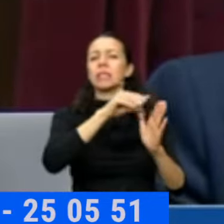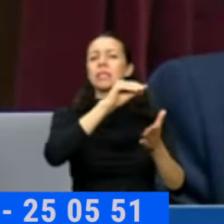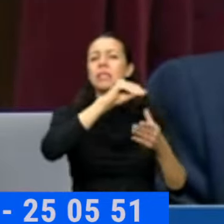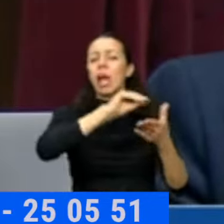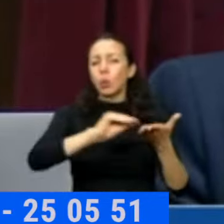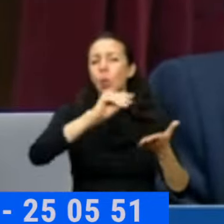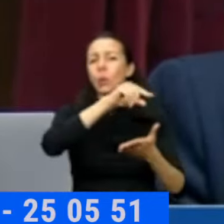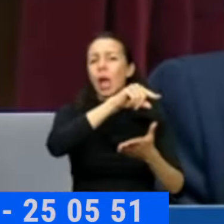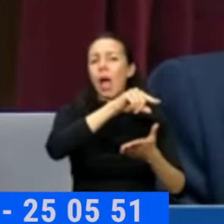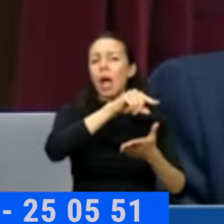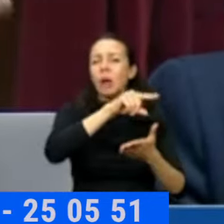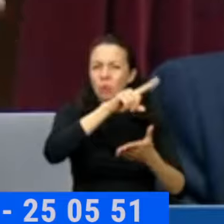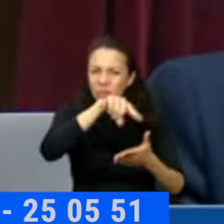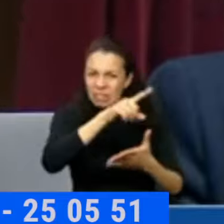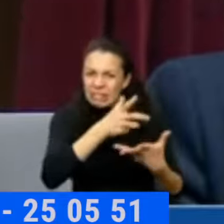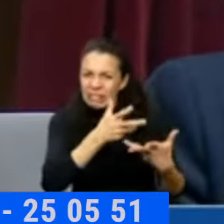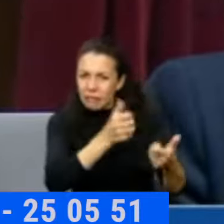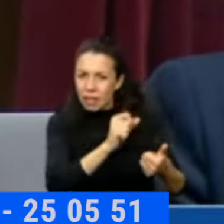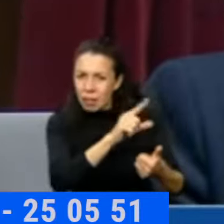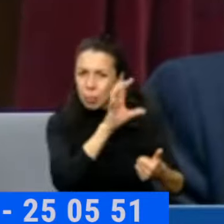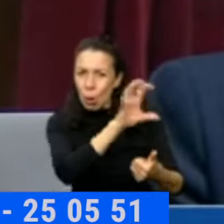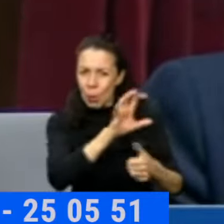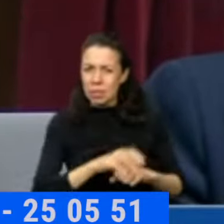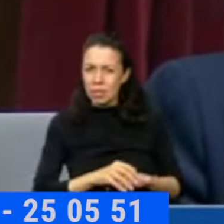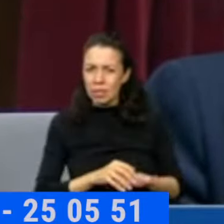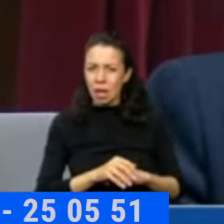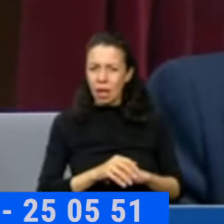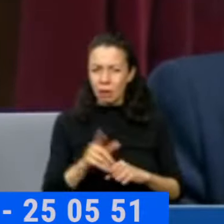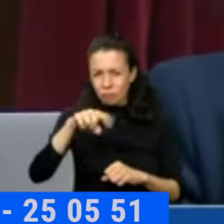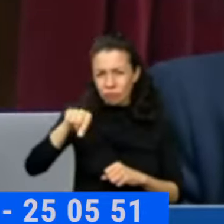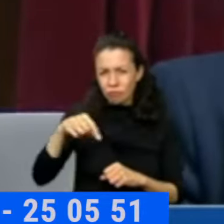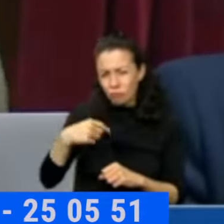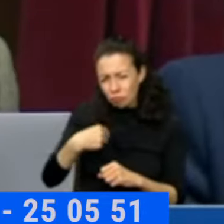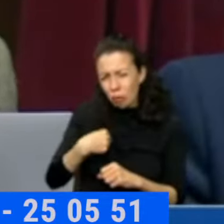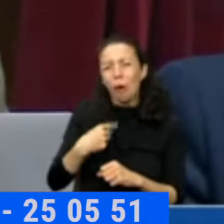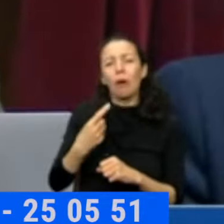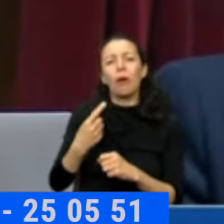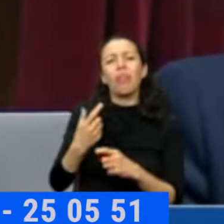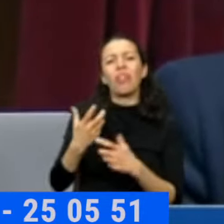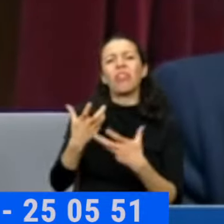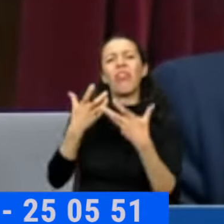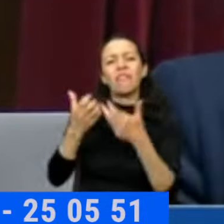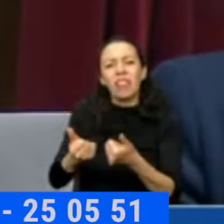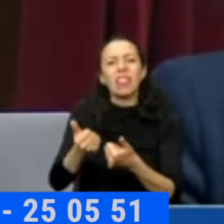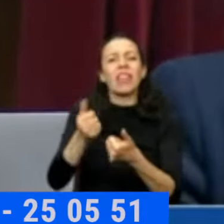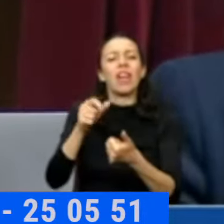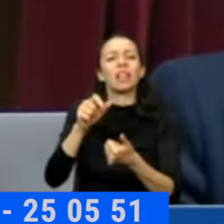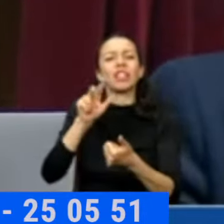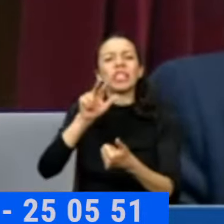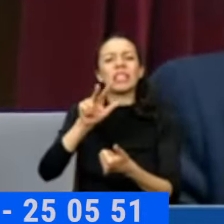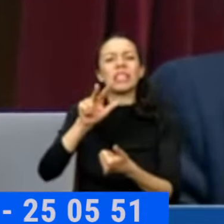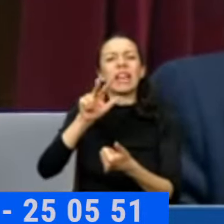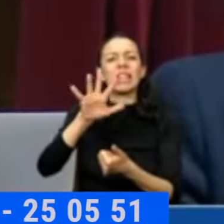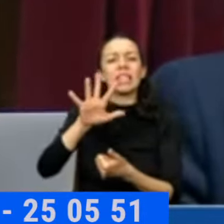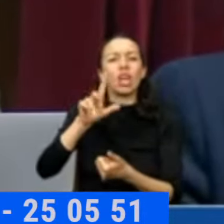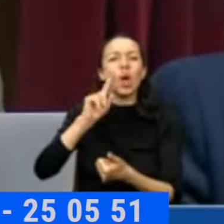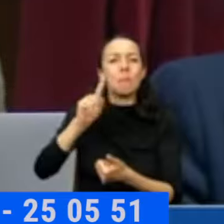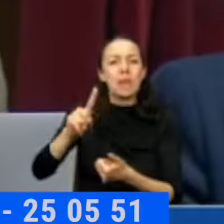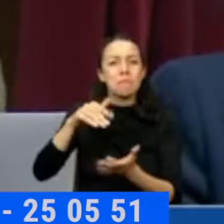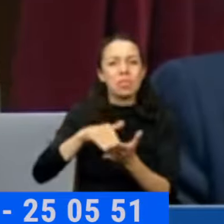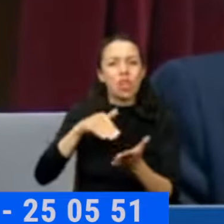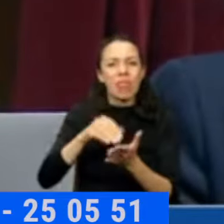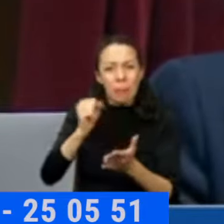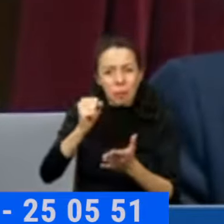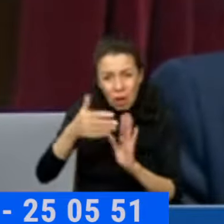submoneda que pretende crear, porque no le va a alcanzar el dinero porque gastan mal, administran mal. Entonces, lógicamente, que le va a tener estos problemas. Para darle un solo ejemplo,